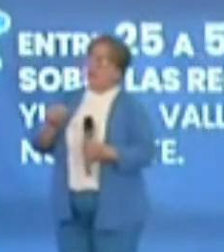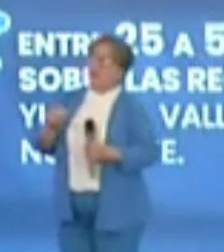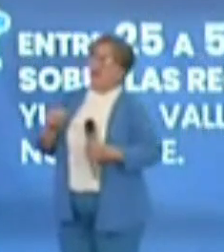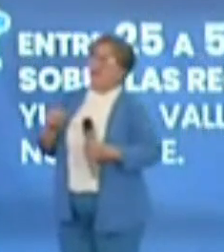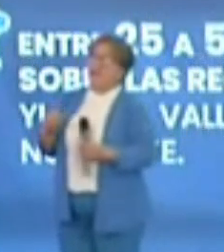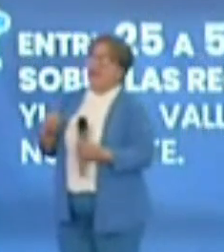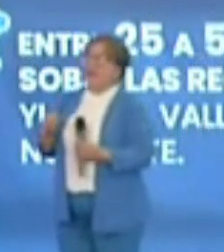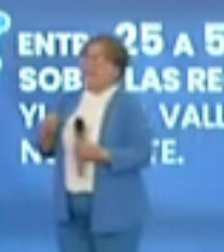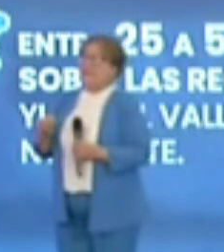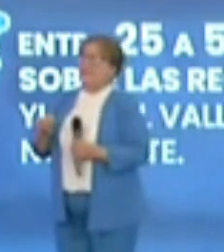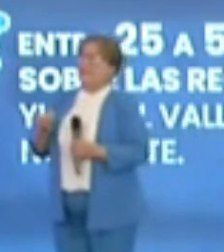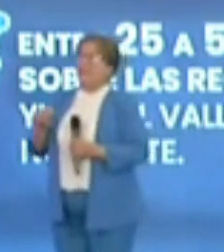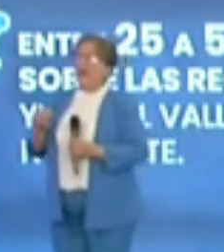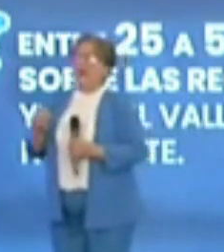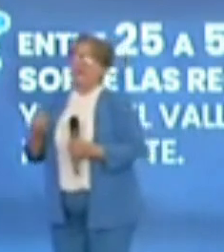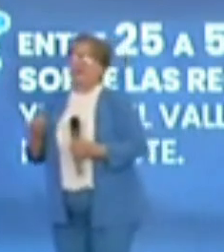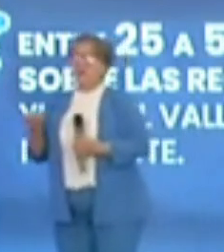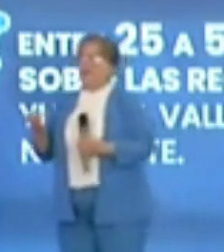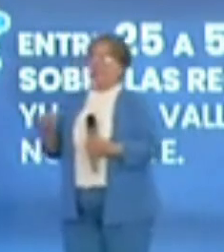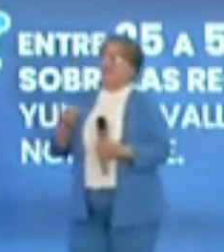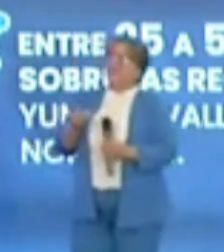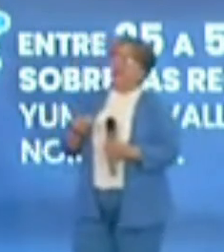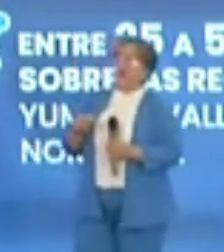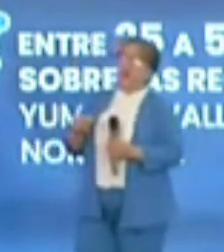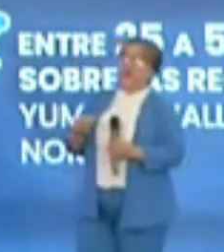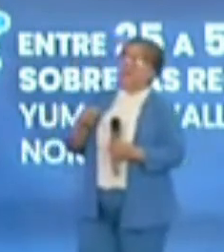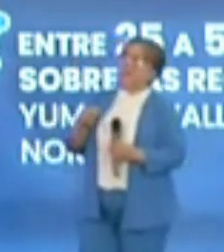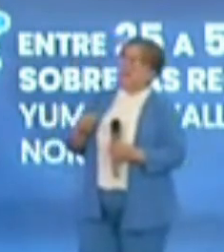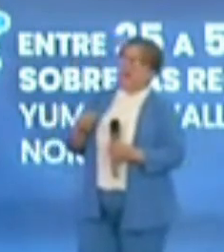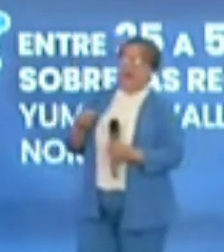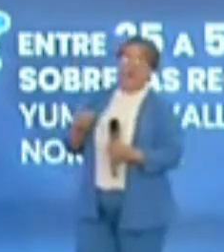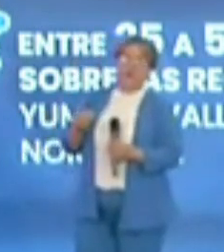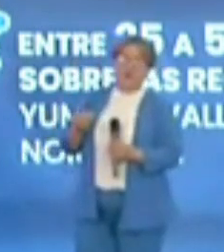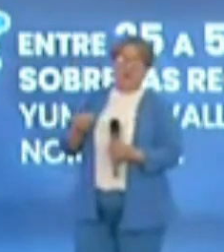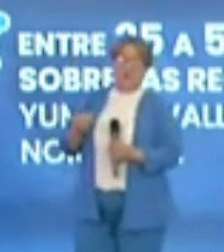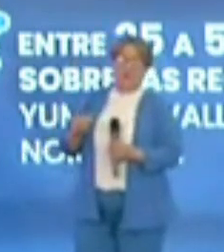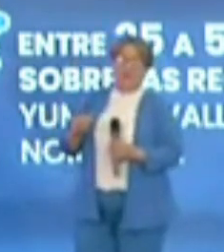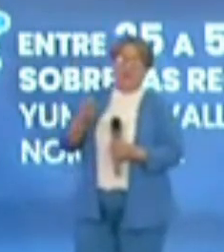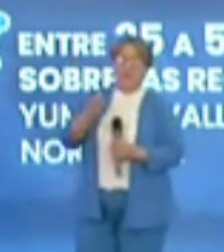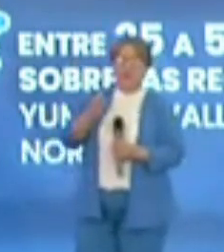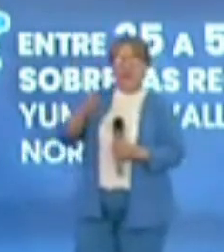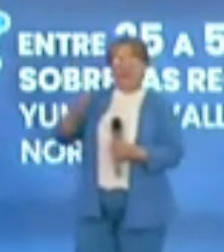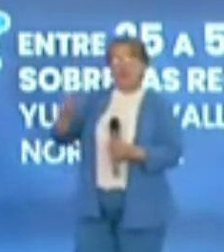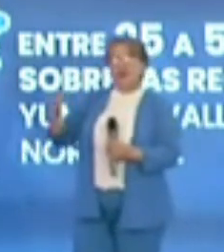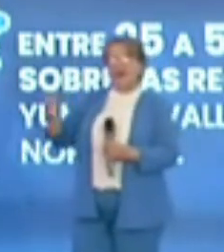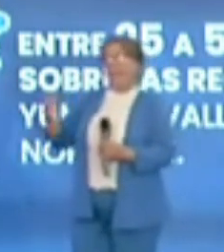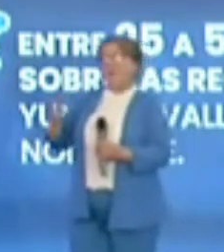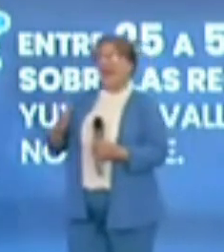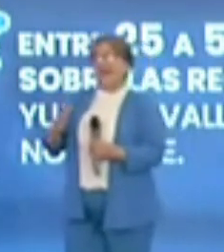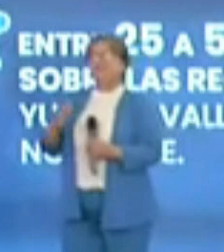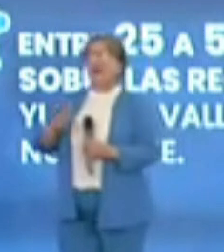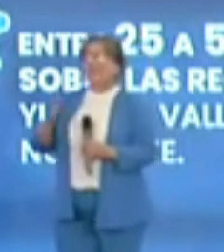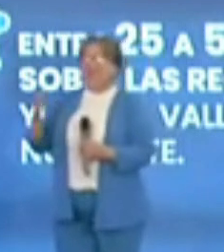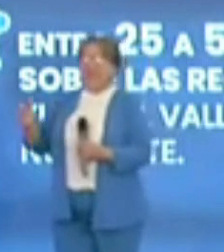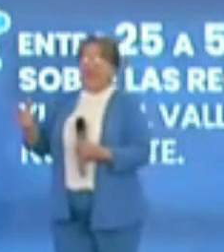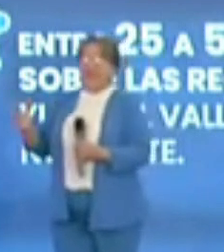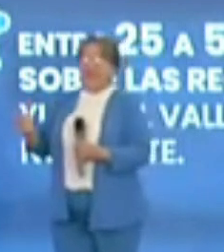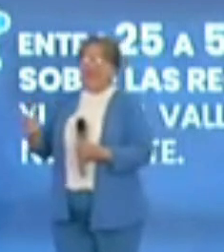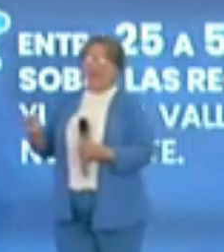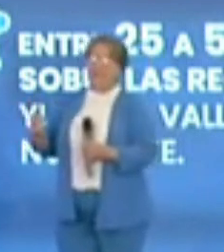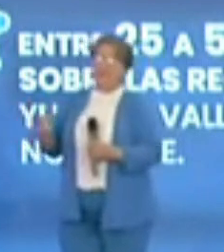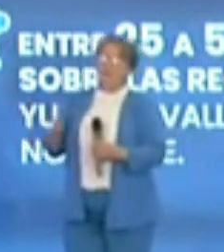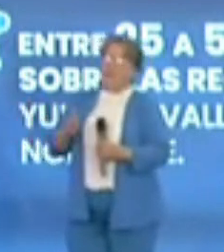llama lluvias torrenciales, pues hubiésemos tenido una situación calamitosa. Por suerte fue